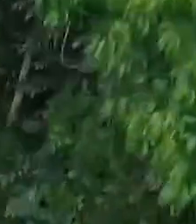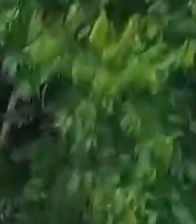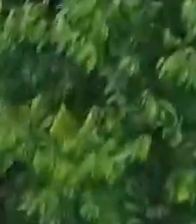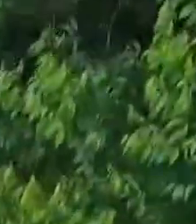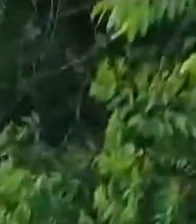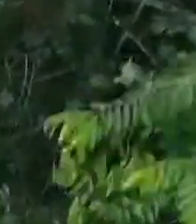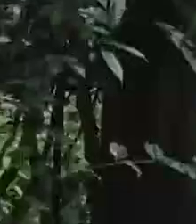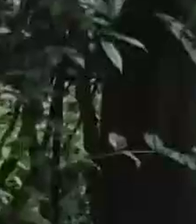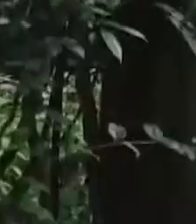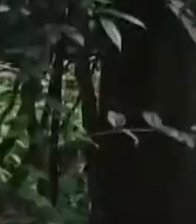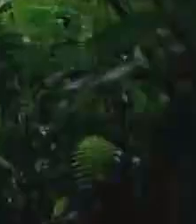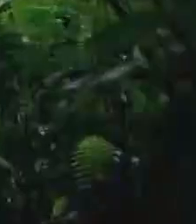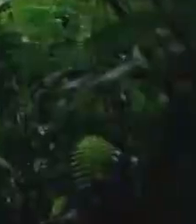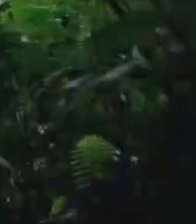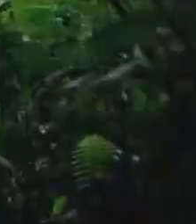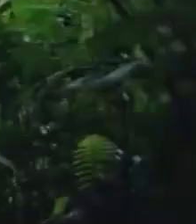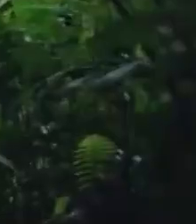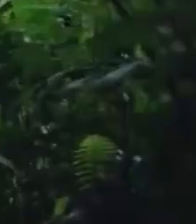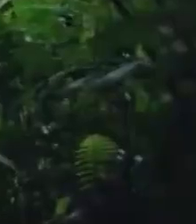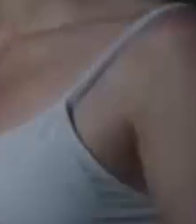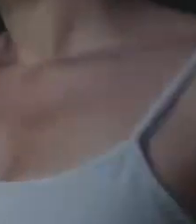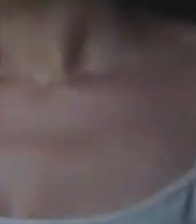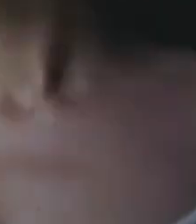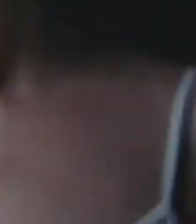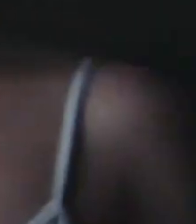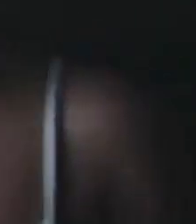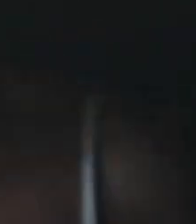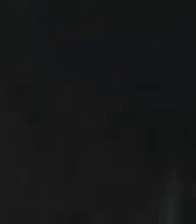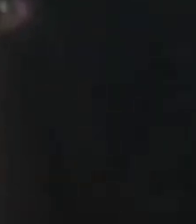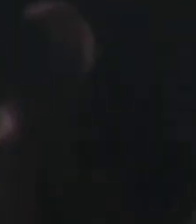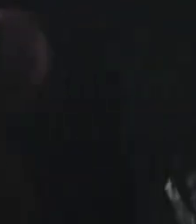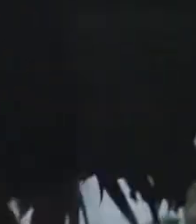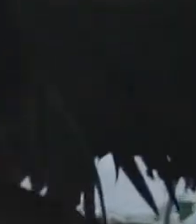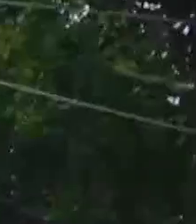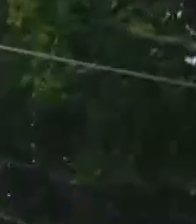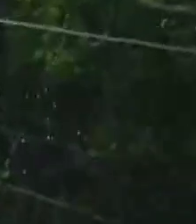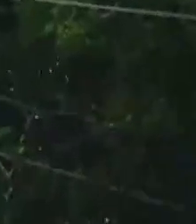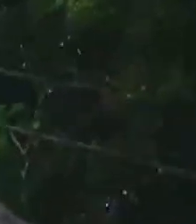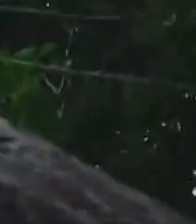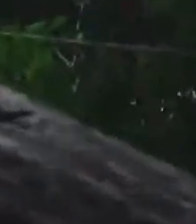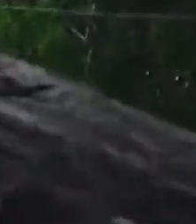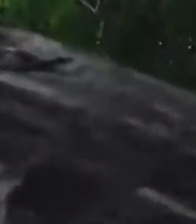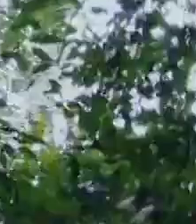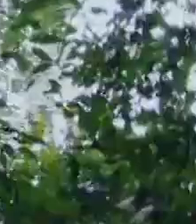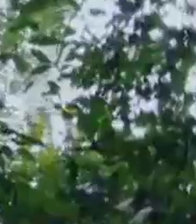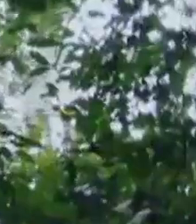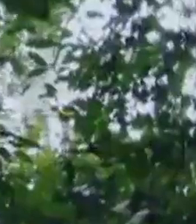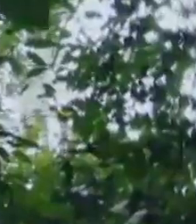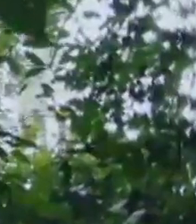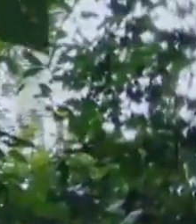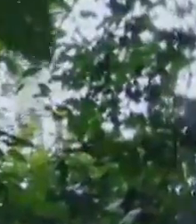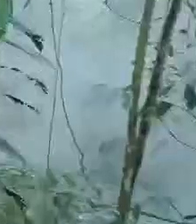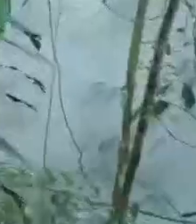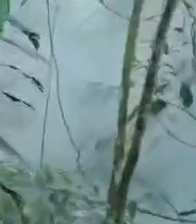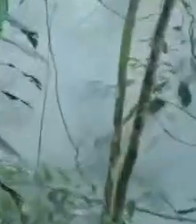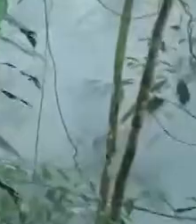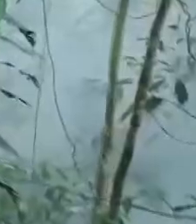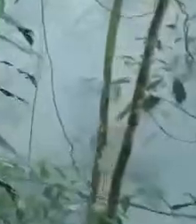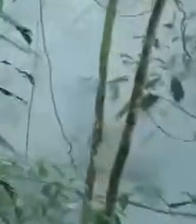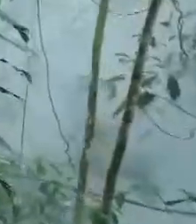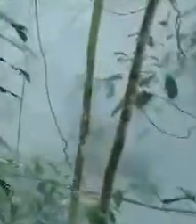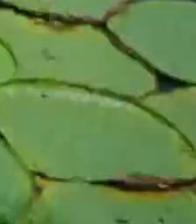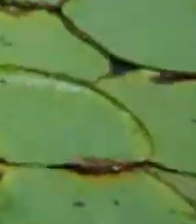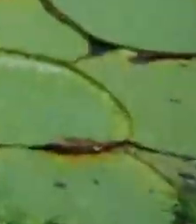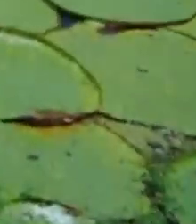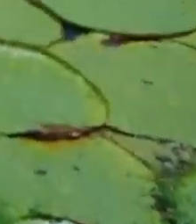lagos, reservas y parques ecológicos. Nunca lo imaginaste, pero te espera una casa para ti solo en un árbol a